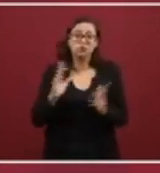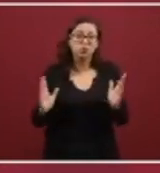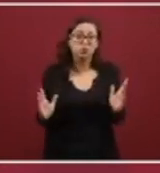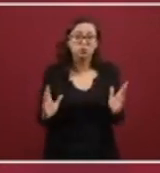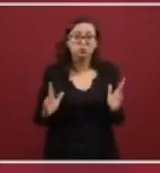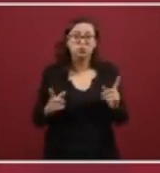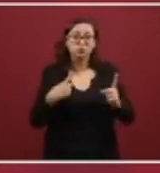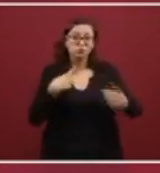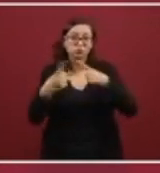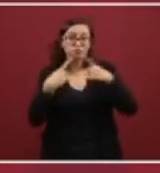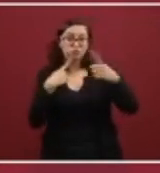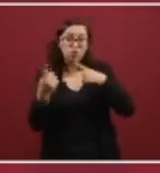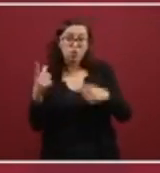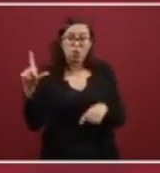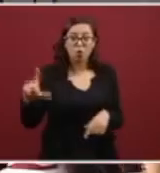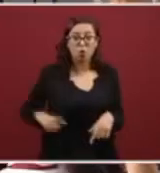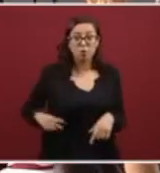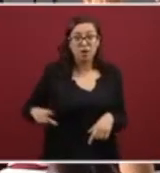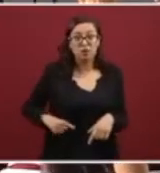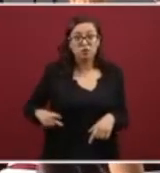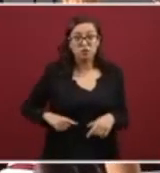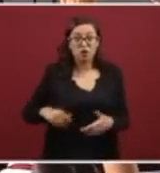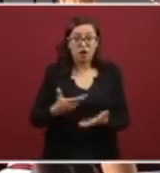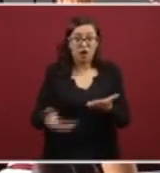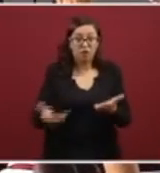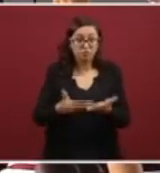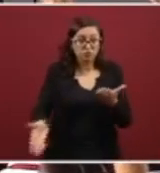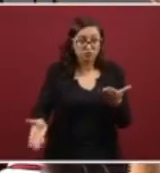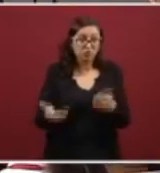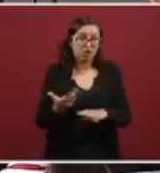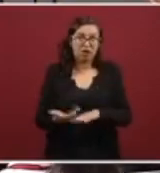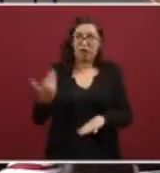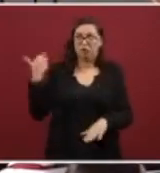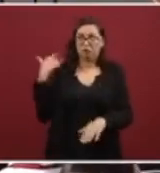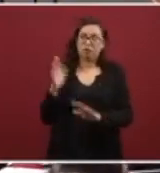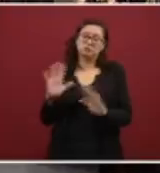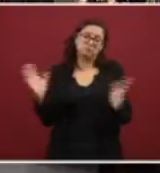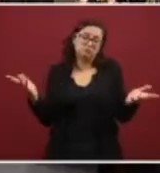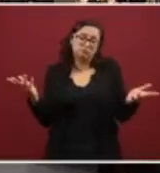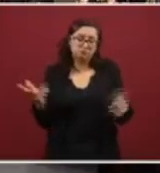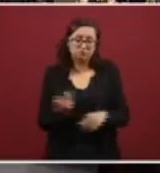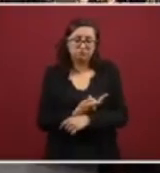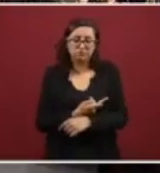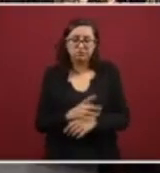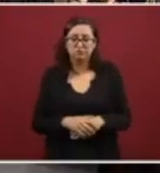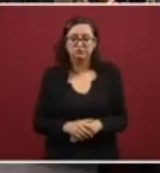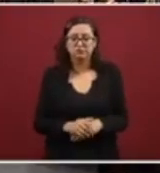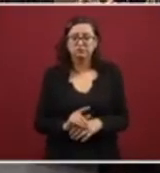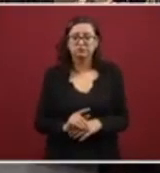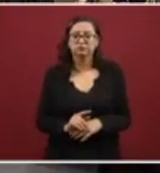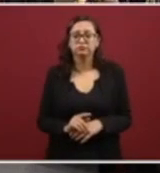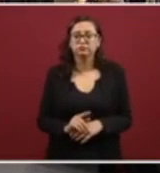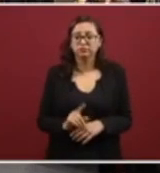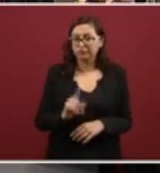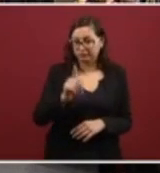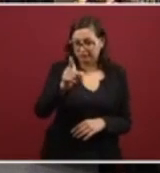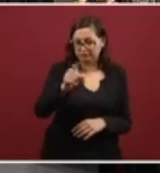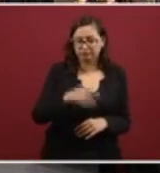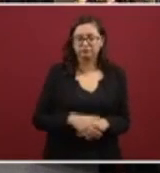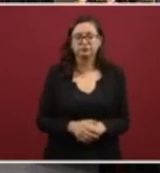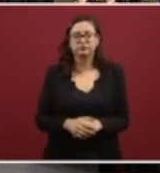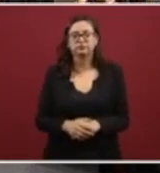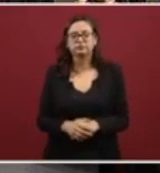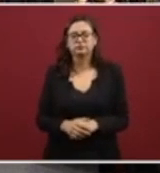gobierno en curso. Bueno, a ver. Allá atrás. Bueno. Buenos días,